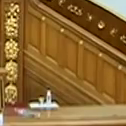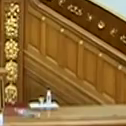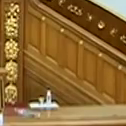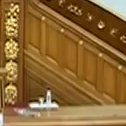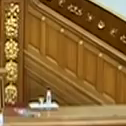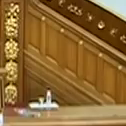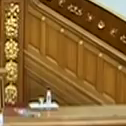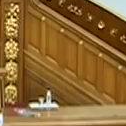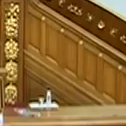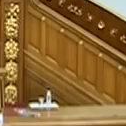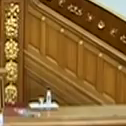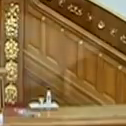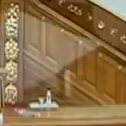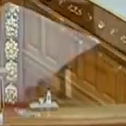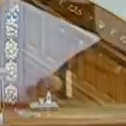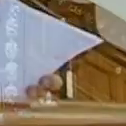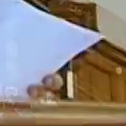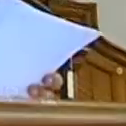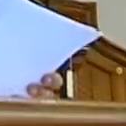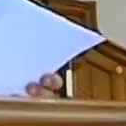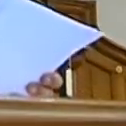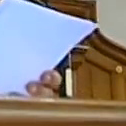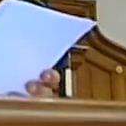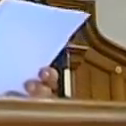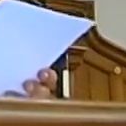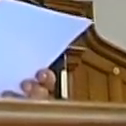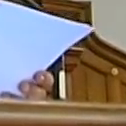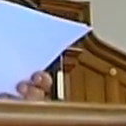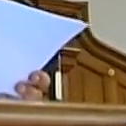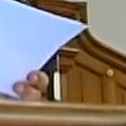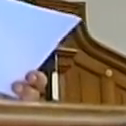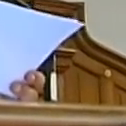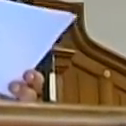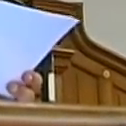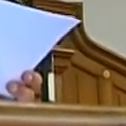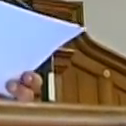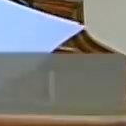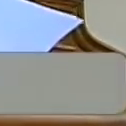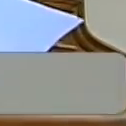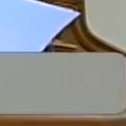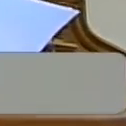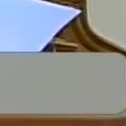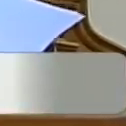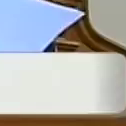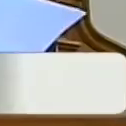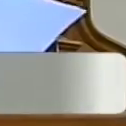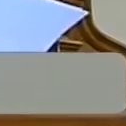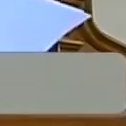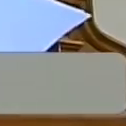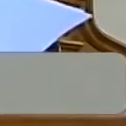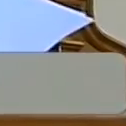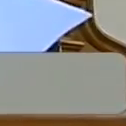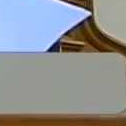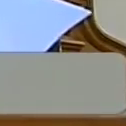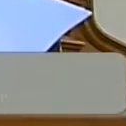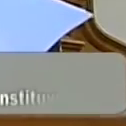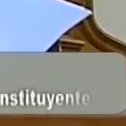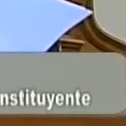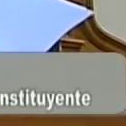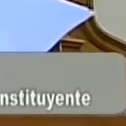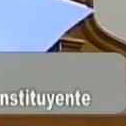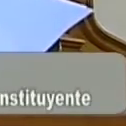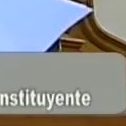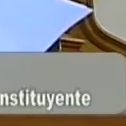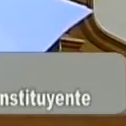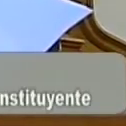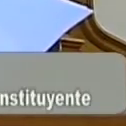Asamblea Nacional Constituyente de la República Bolivariana de Venezuela, sesión ordinaria del acta del día jueves